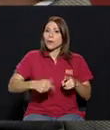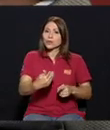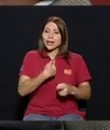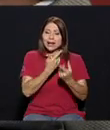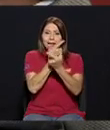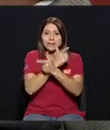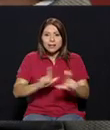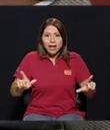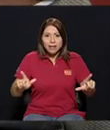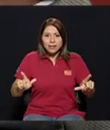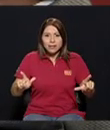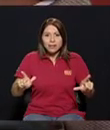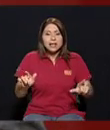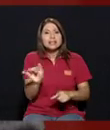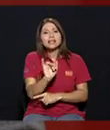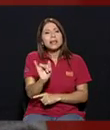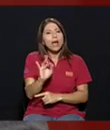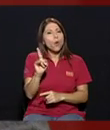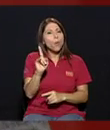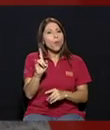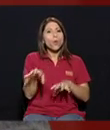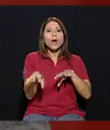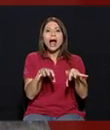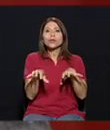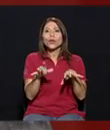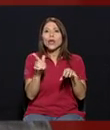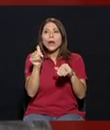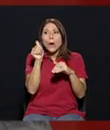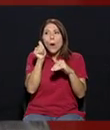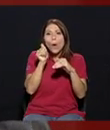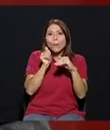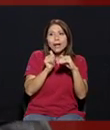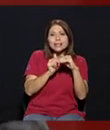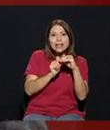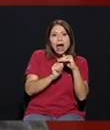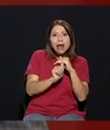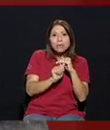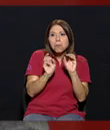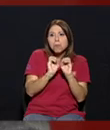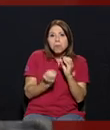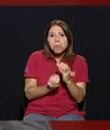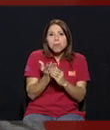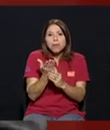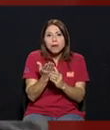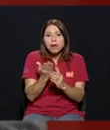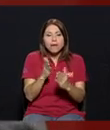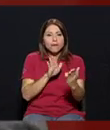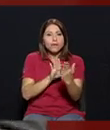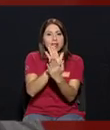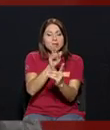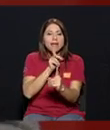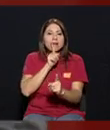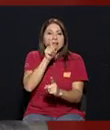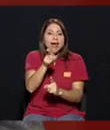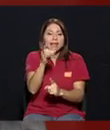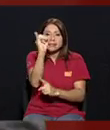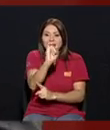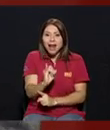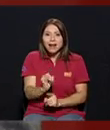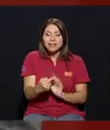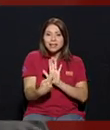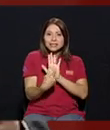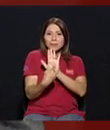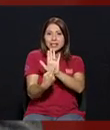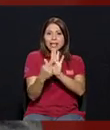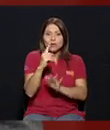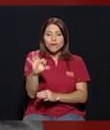campo de libertad, y realmente sería como un acto de opacidad frente a realidades que el arte expresa de una